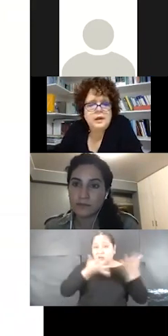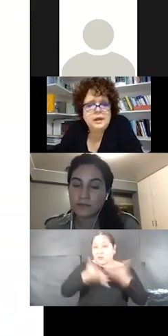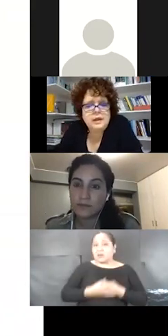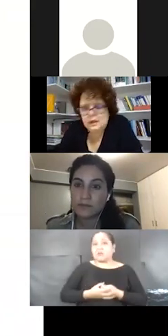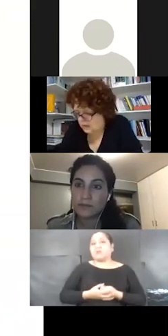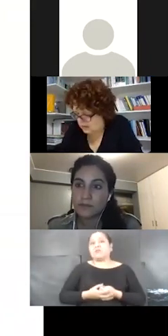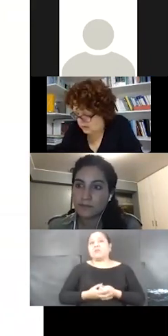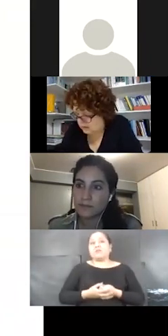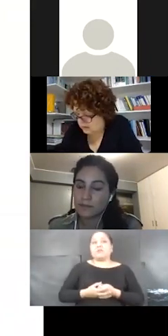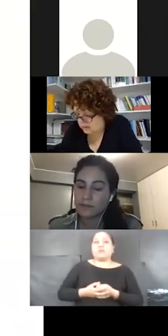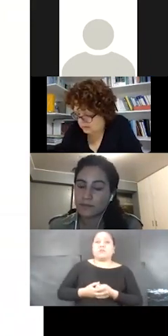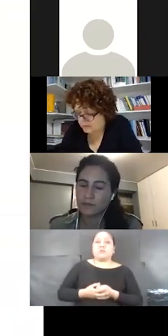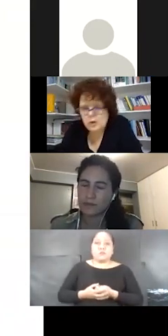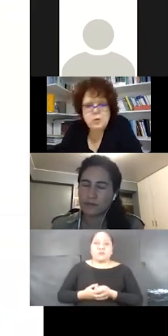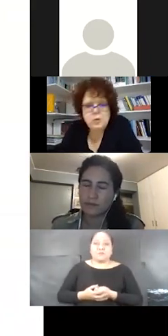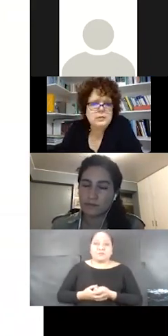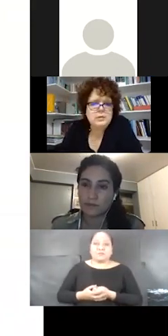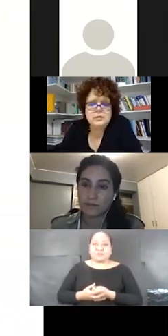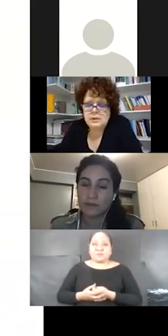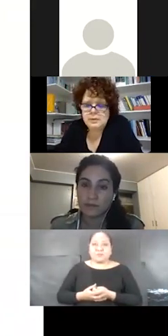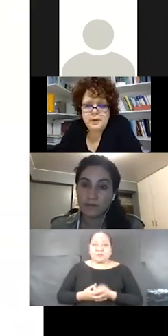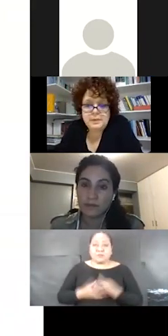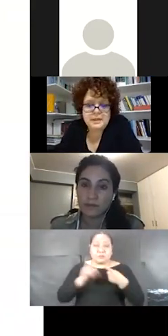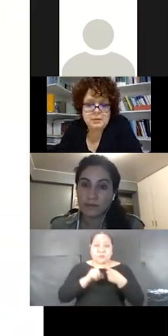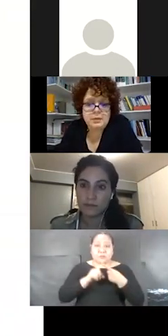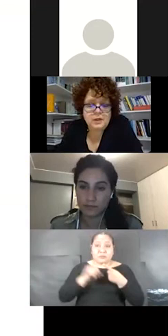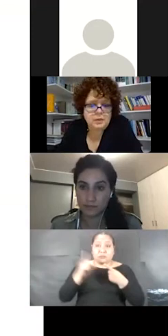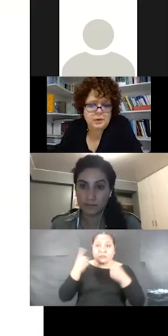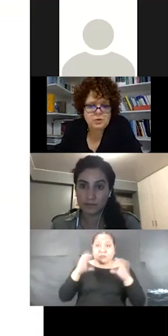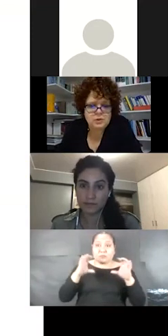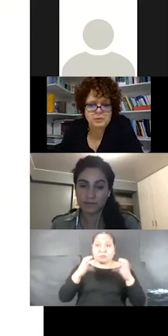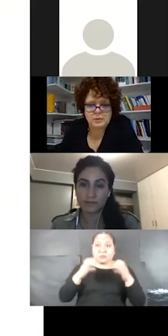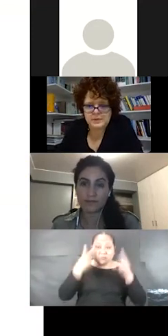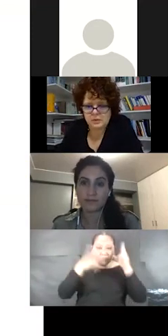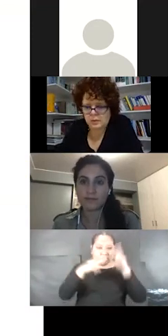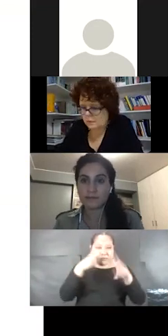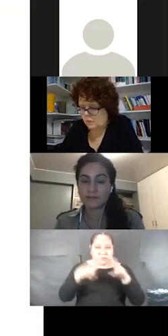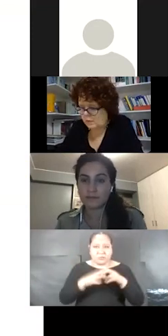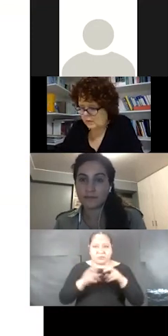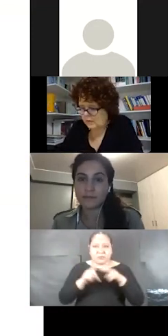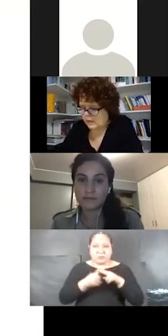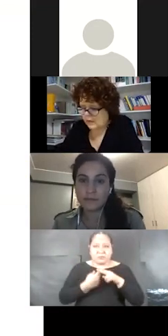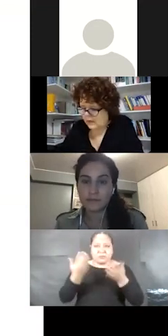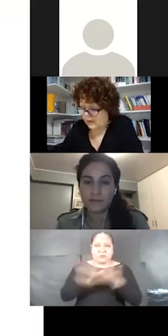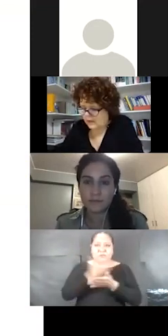Ya. El primer curso estamos por empezar, estamos viendo, porque justo estamos empezando un nuevo